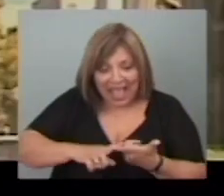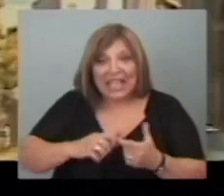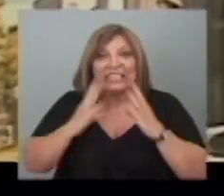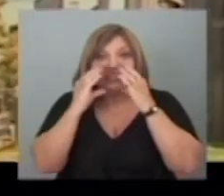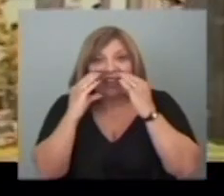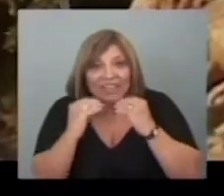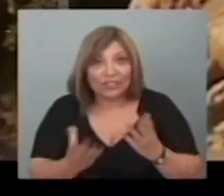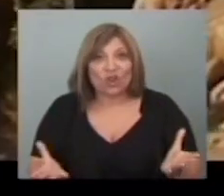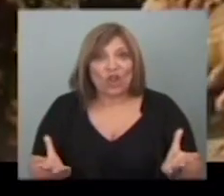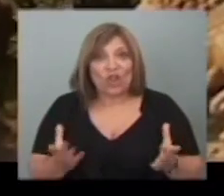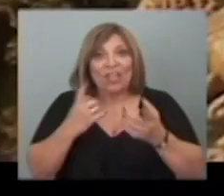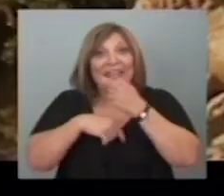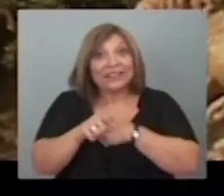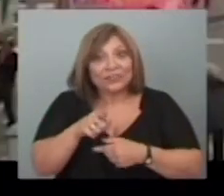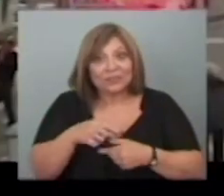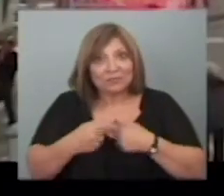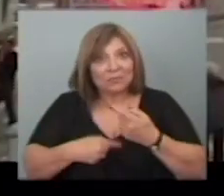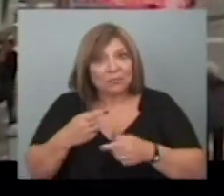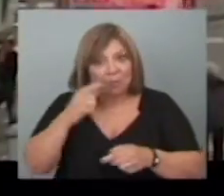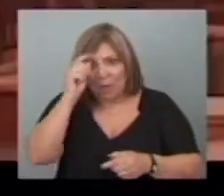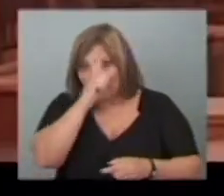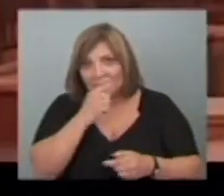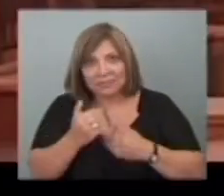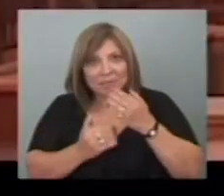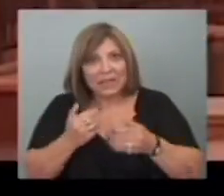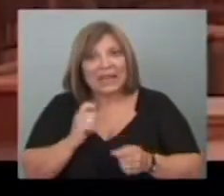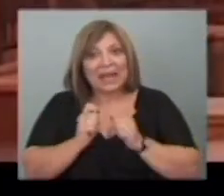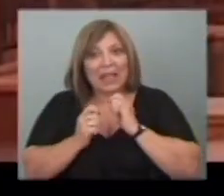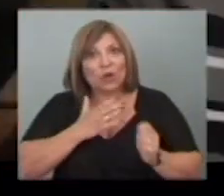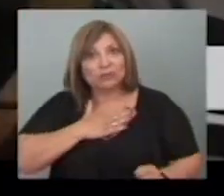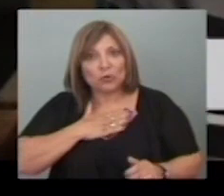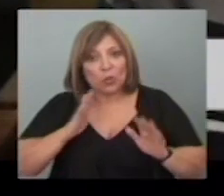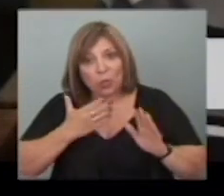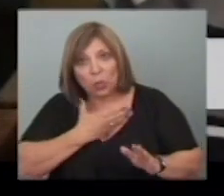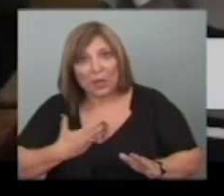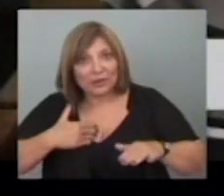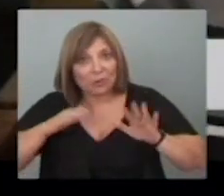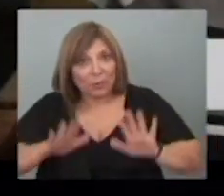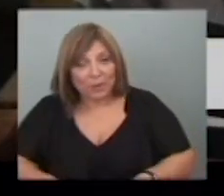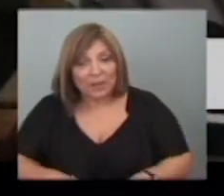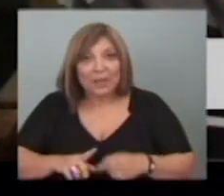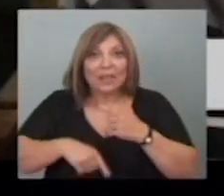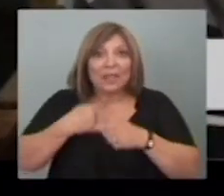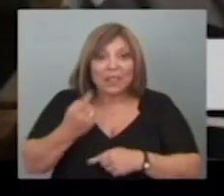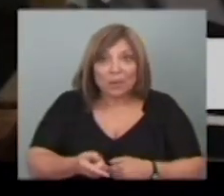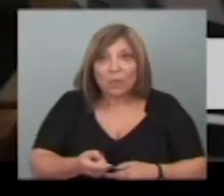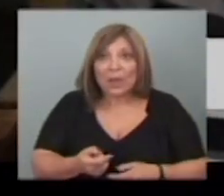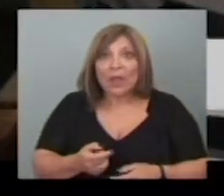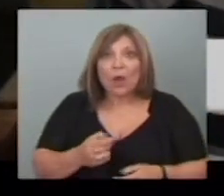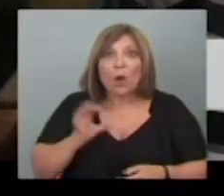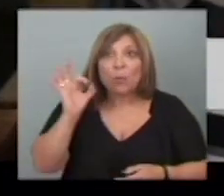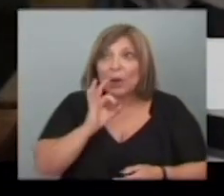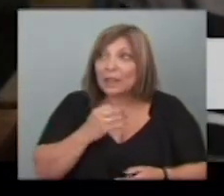chivito. Las cosas empezaron a irle bien en Madrid y pudo tener su propio negocio. Y luego me salió una oportunidad